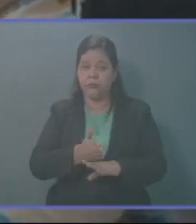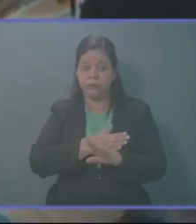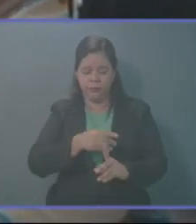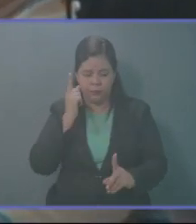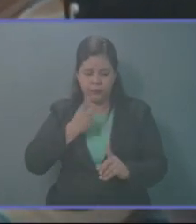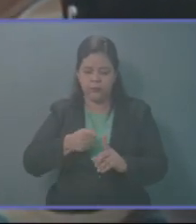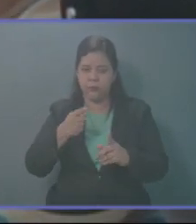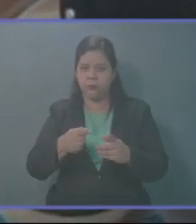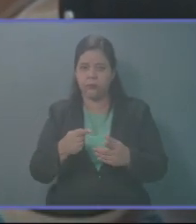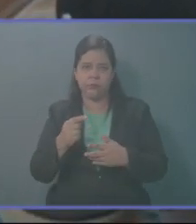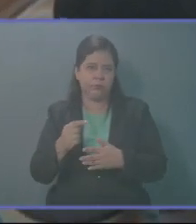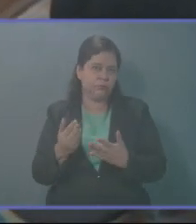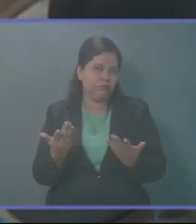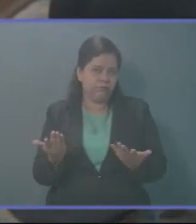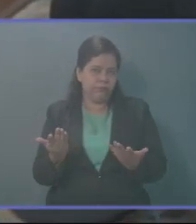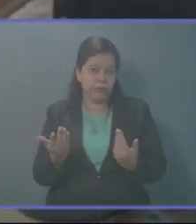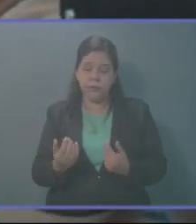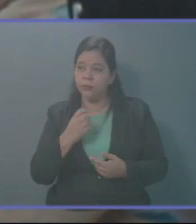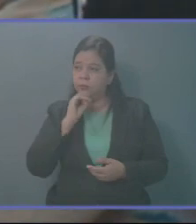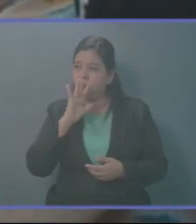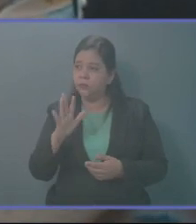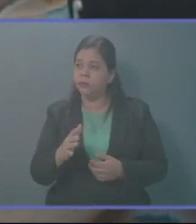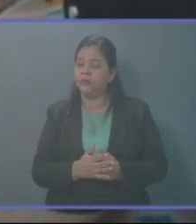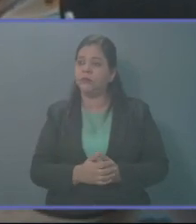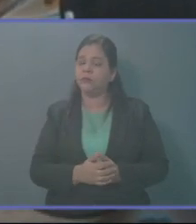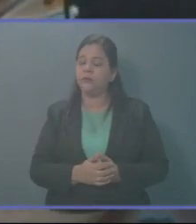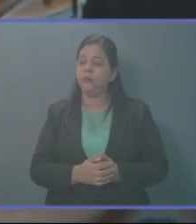sentencia. Y es que